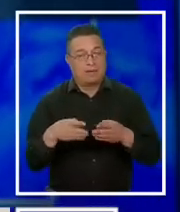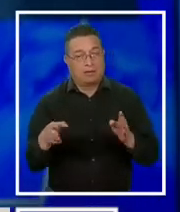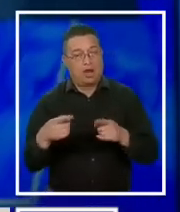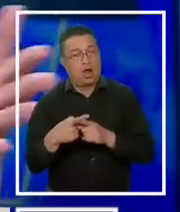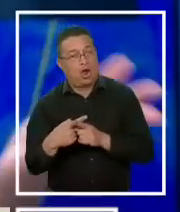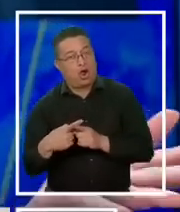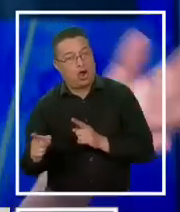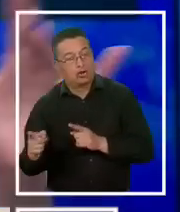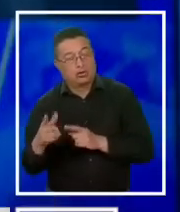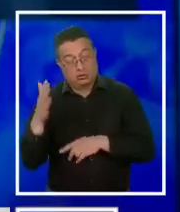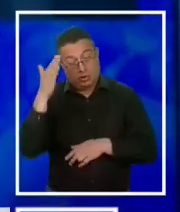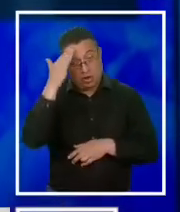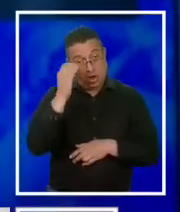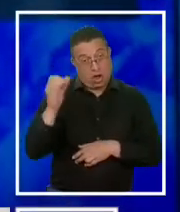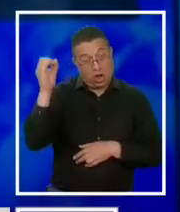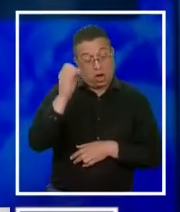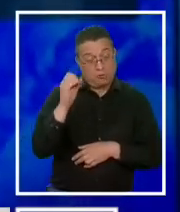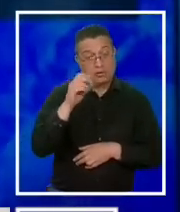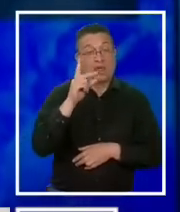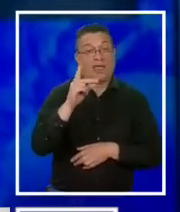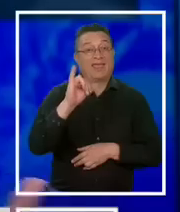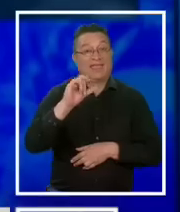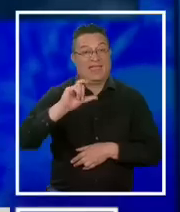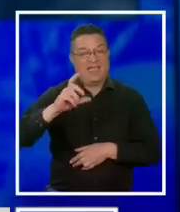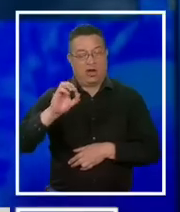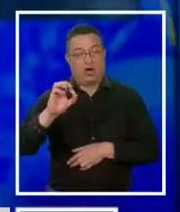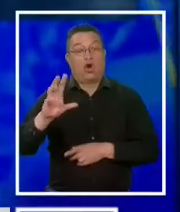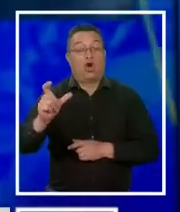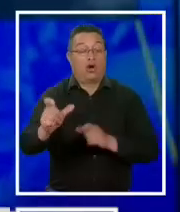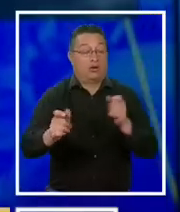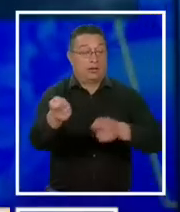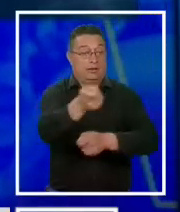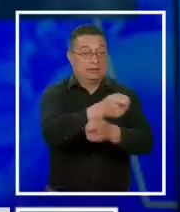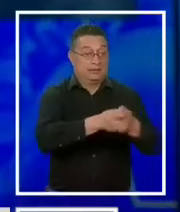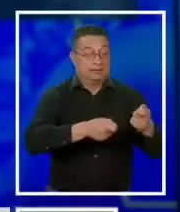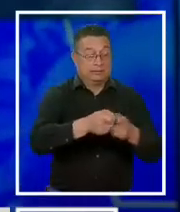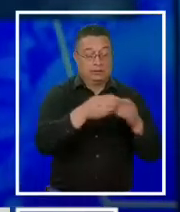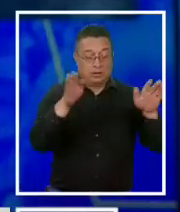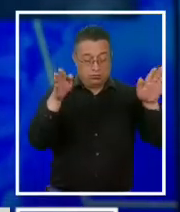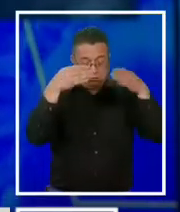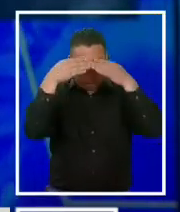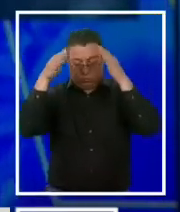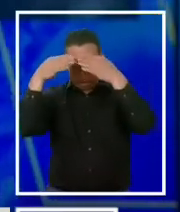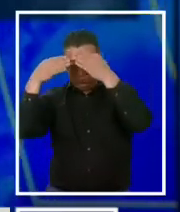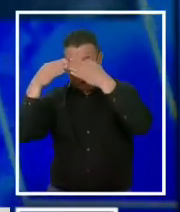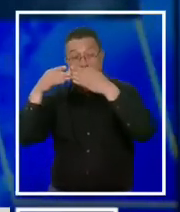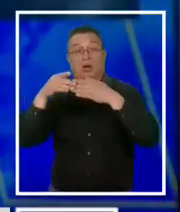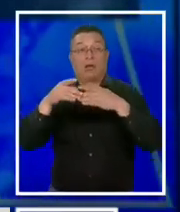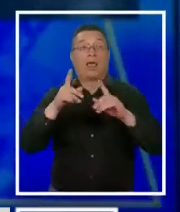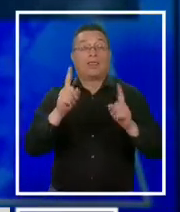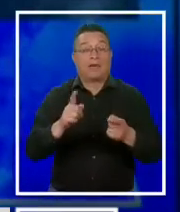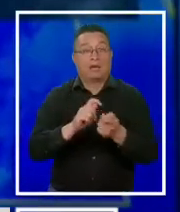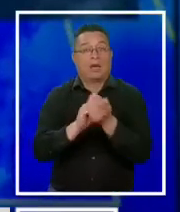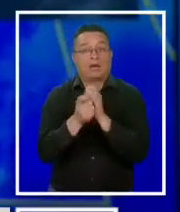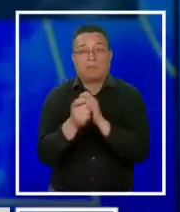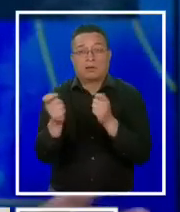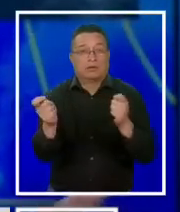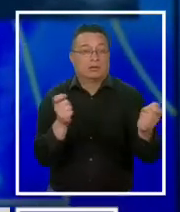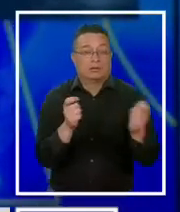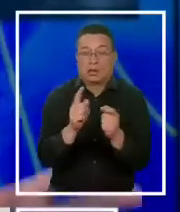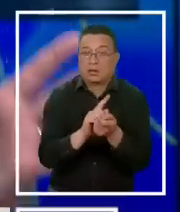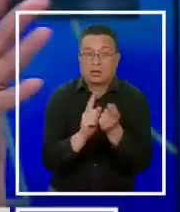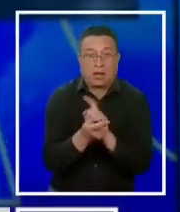y si la de Diego o de los negociadores están cerradas vamos a tener que a lo mejor cambiar negociadores